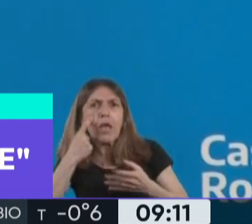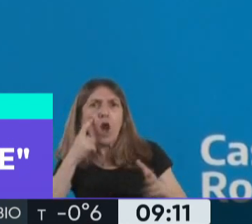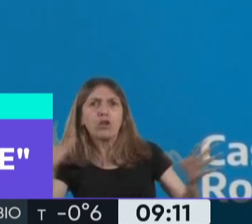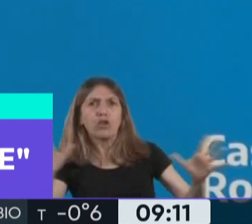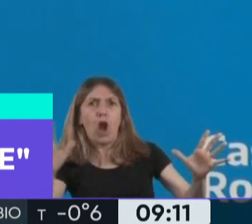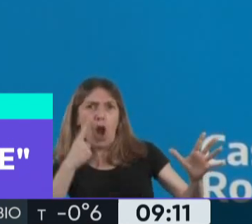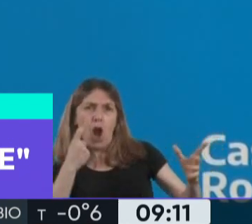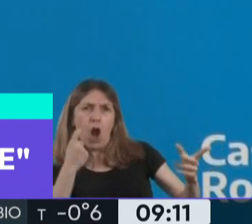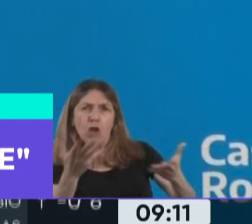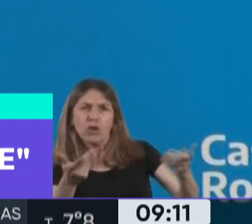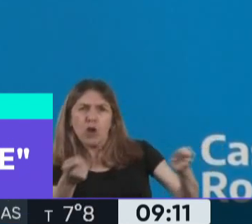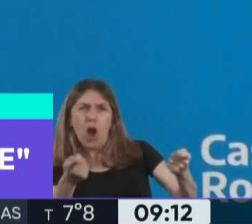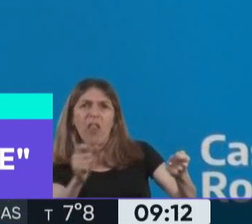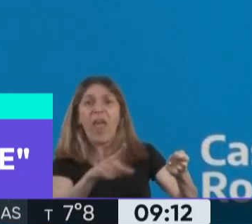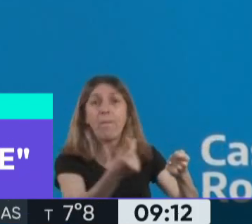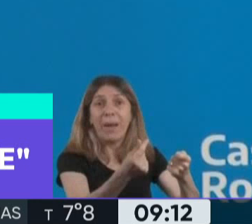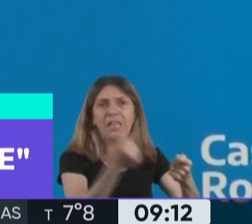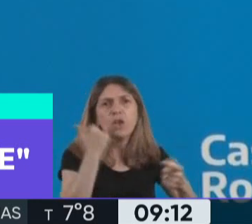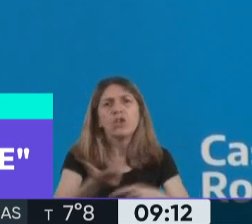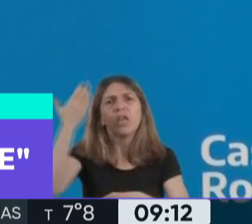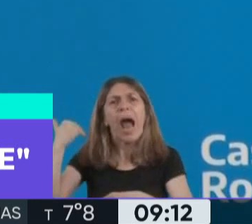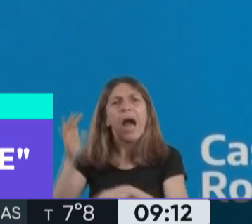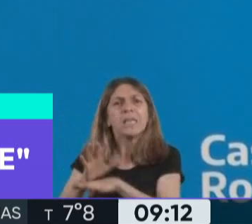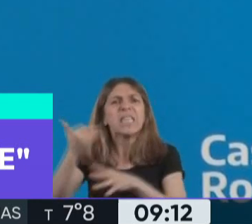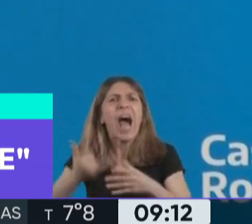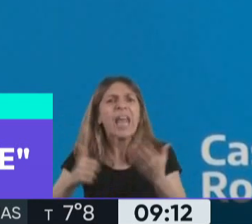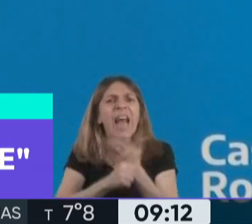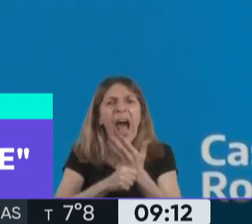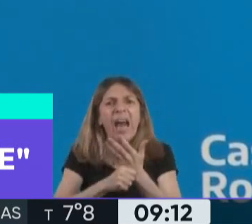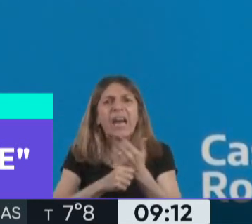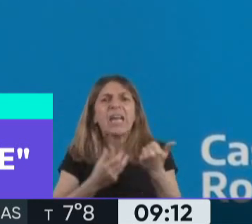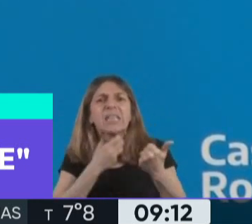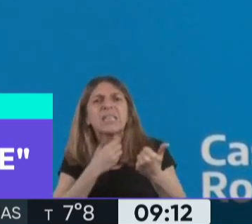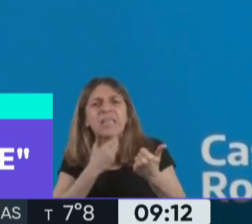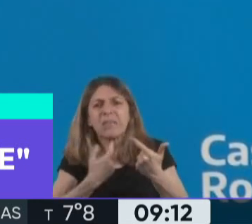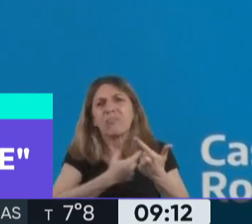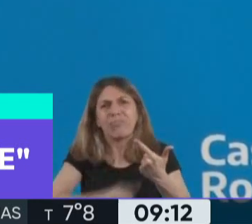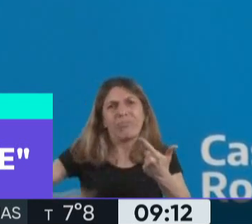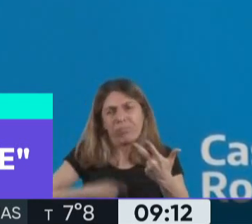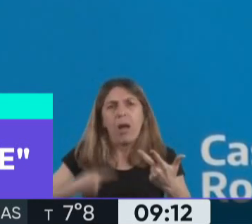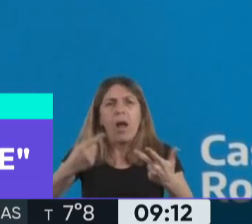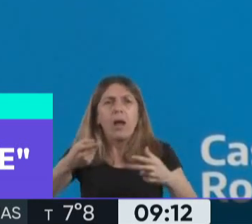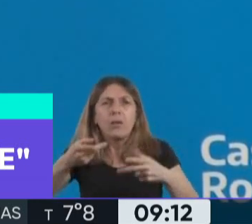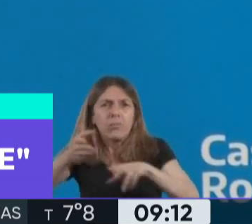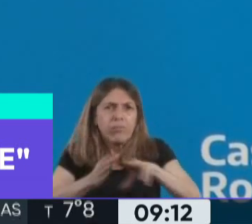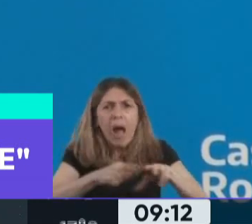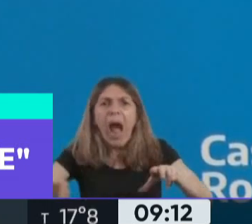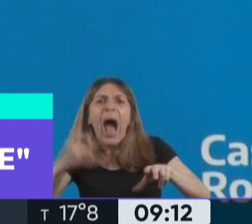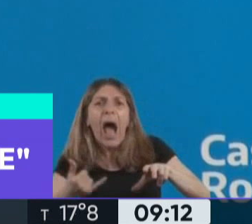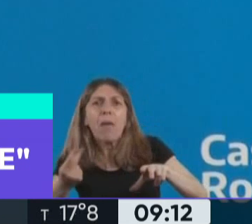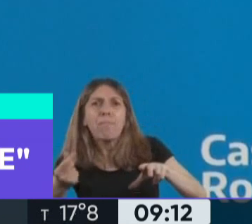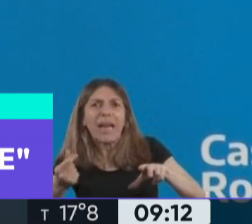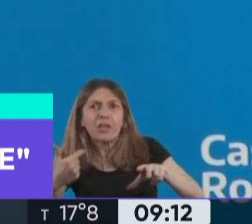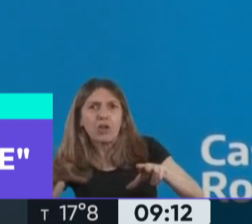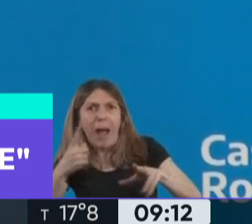Ahora, además, hemos llegado a acuerdos por los cortes más consumidos en la Argentina, en las carnicerías, pero la discusión global que seguimos dando con